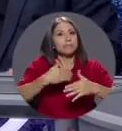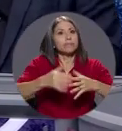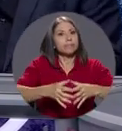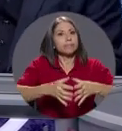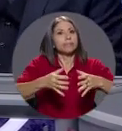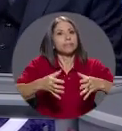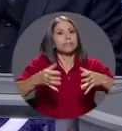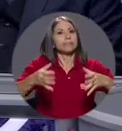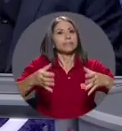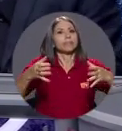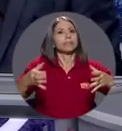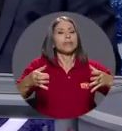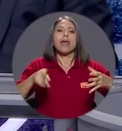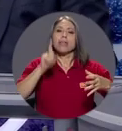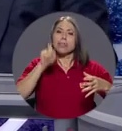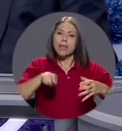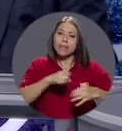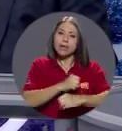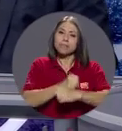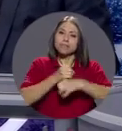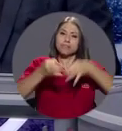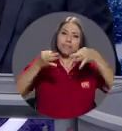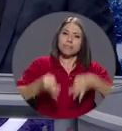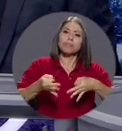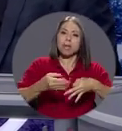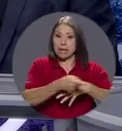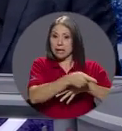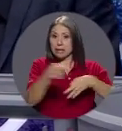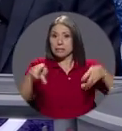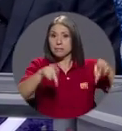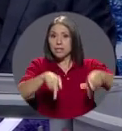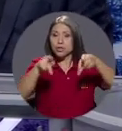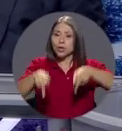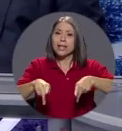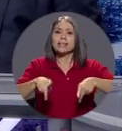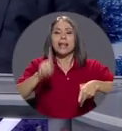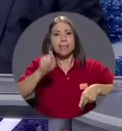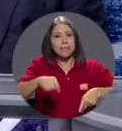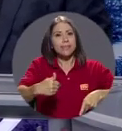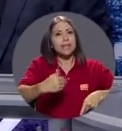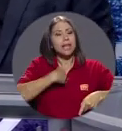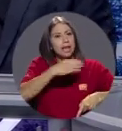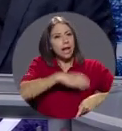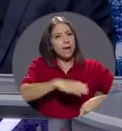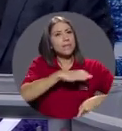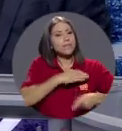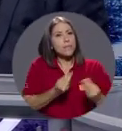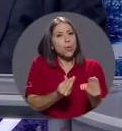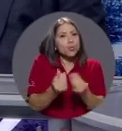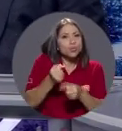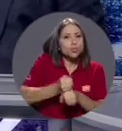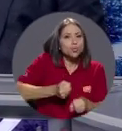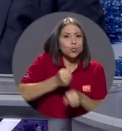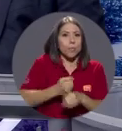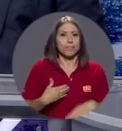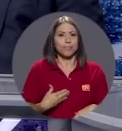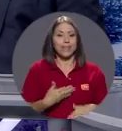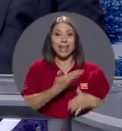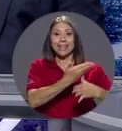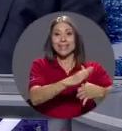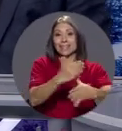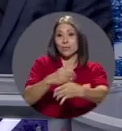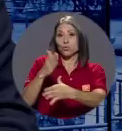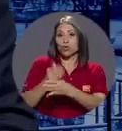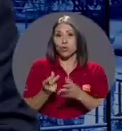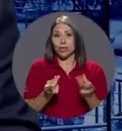va a crecer, tiene que garantizarse o garantizar para la población lo que son los factores de producción, lo que es la